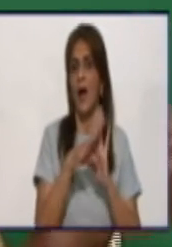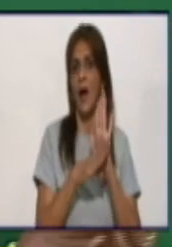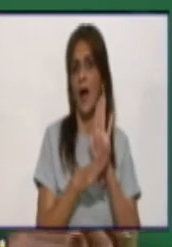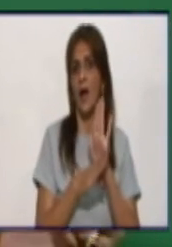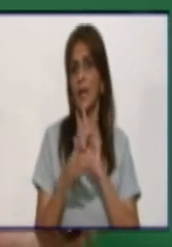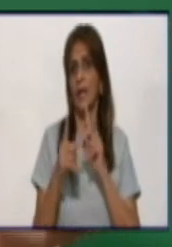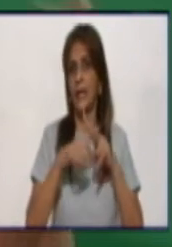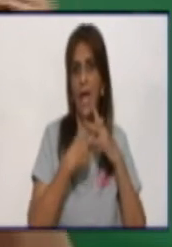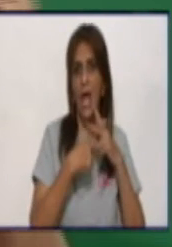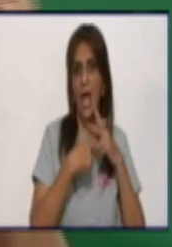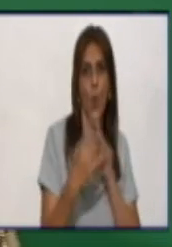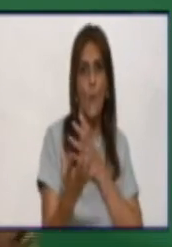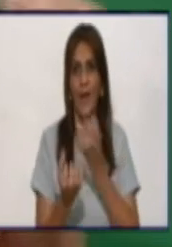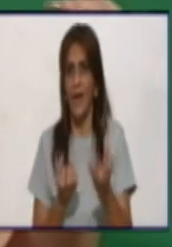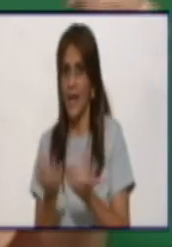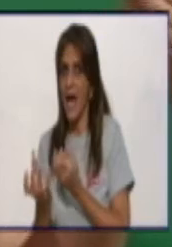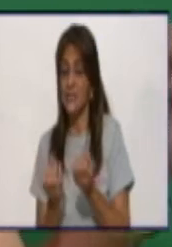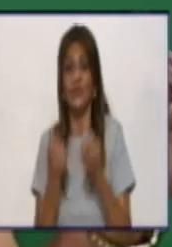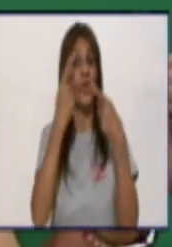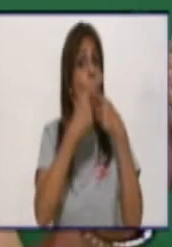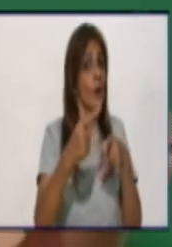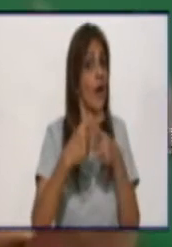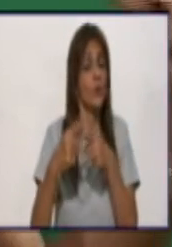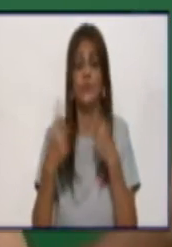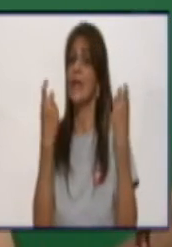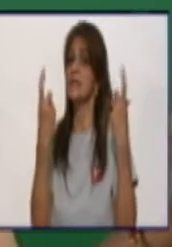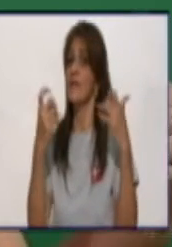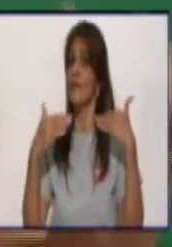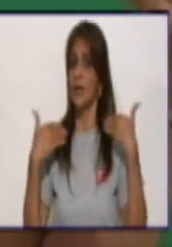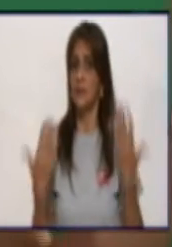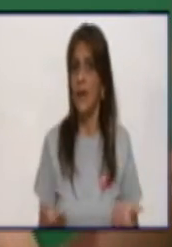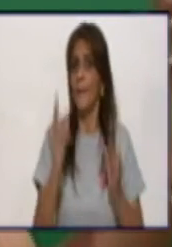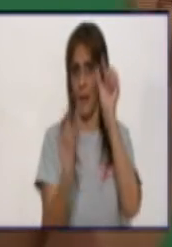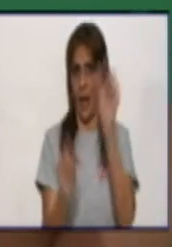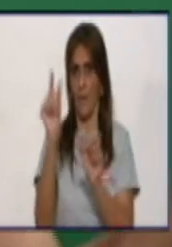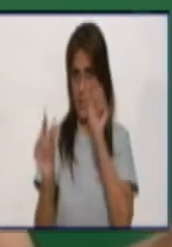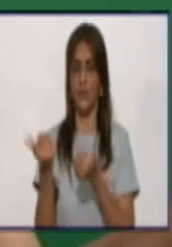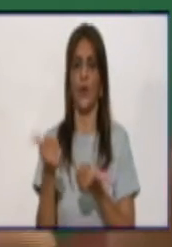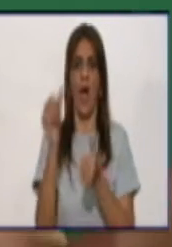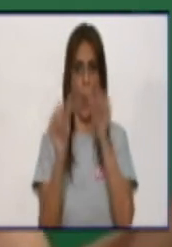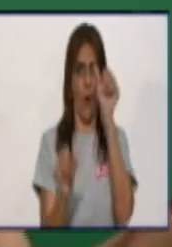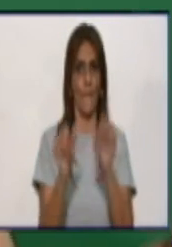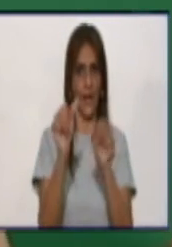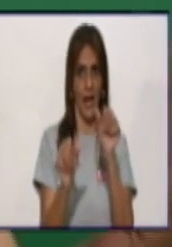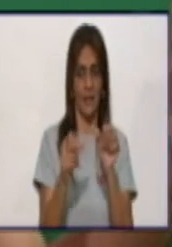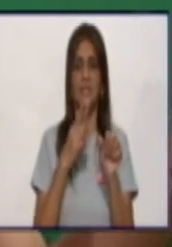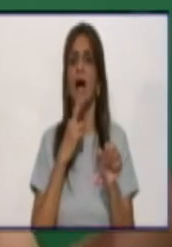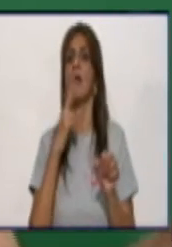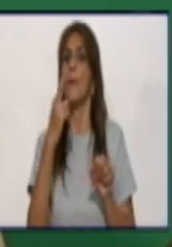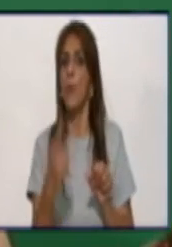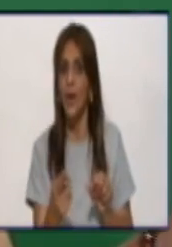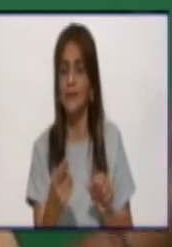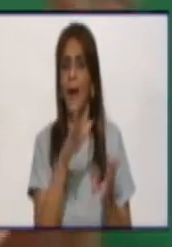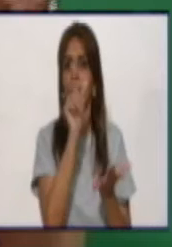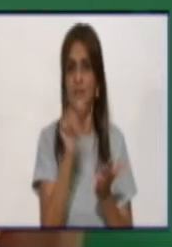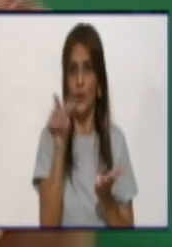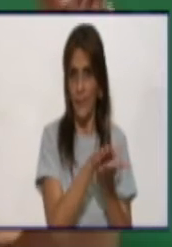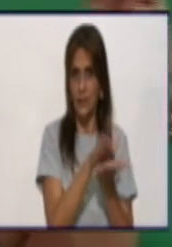instituciones de los insumos necesarios para dar respuesta a esa necesidad y esa demanda